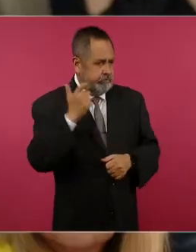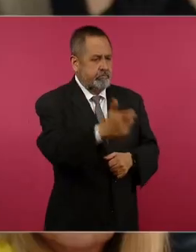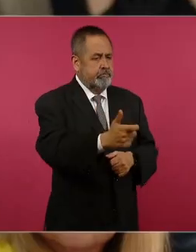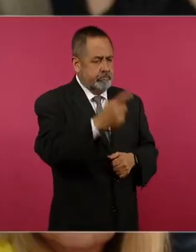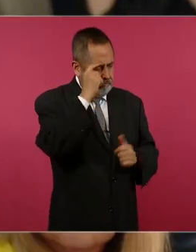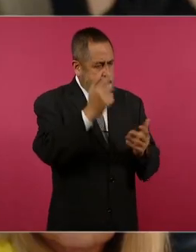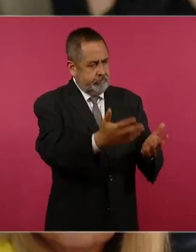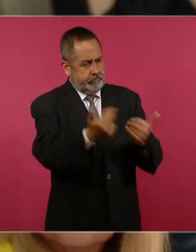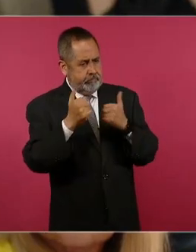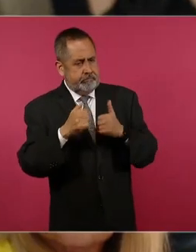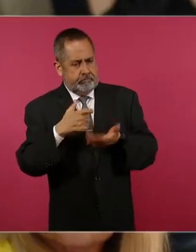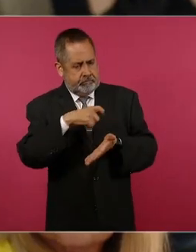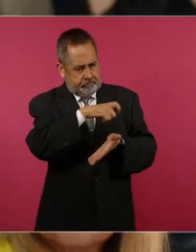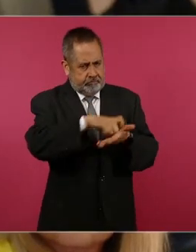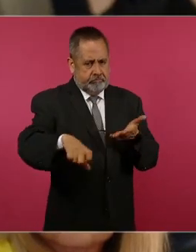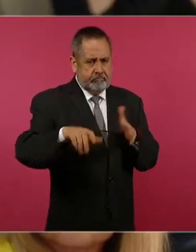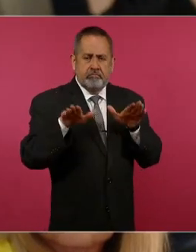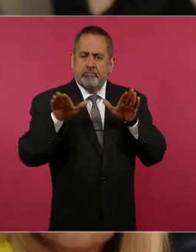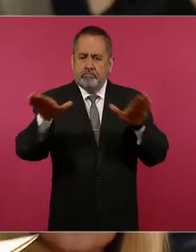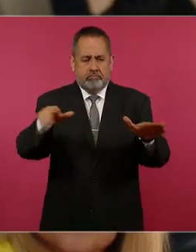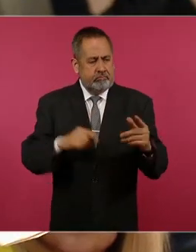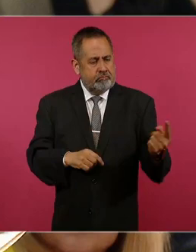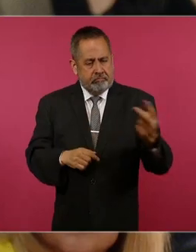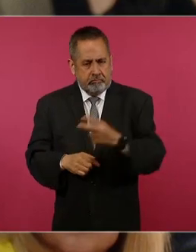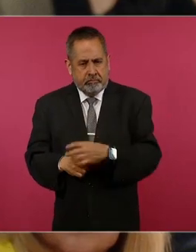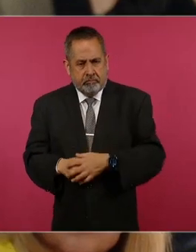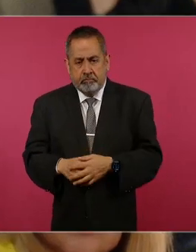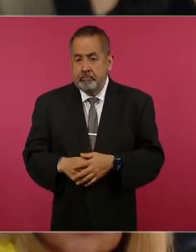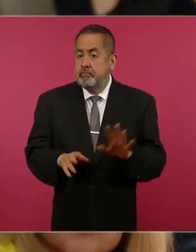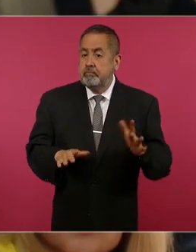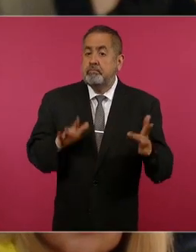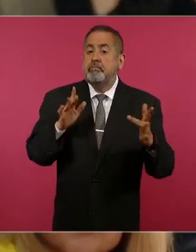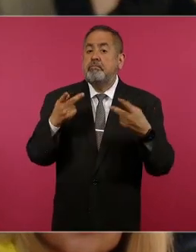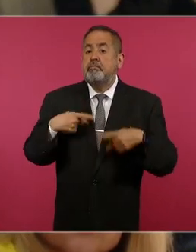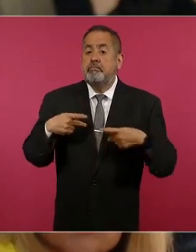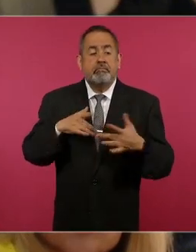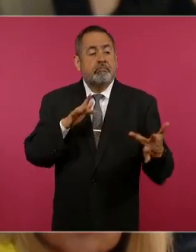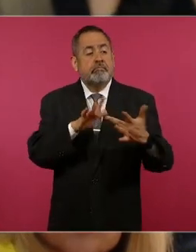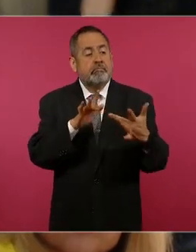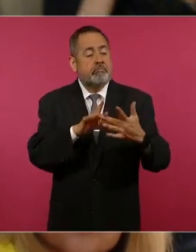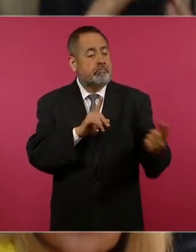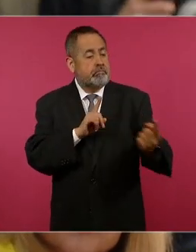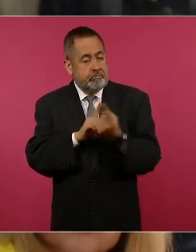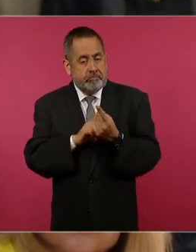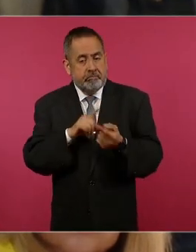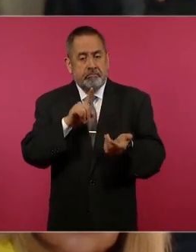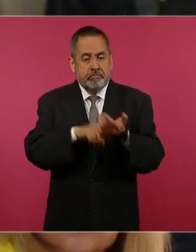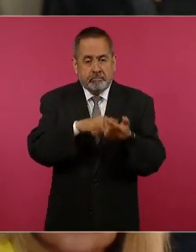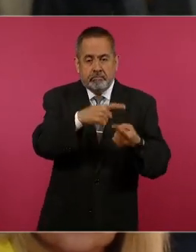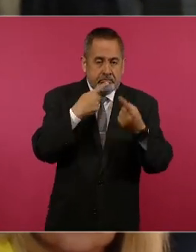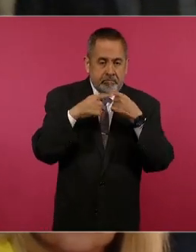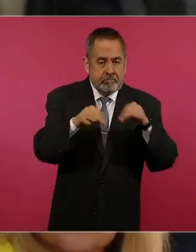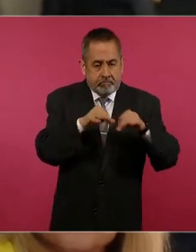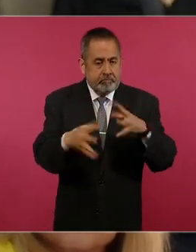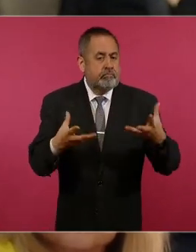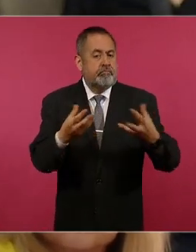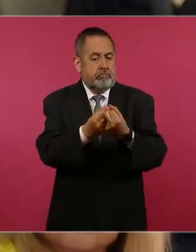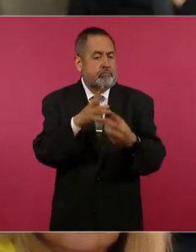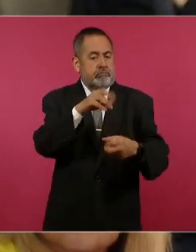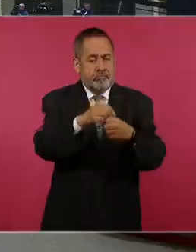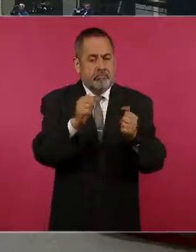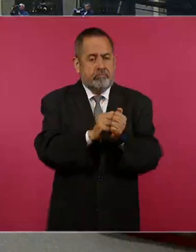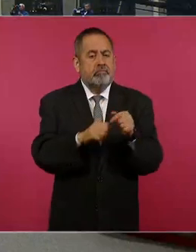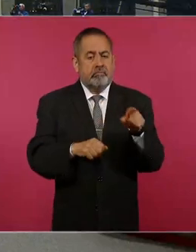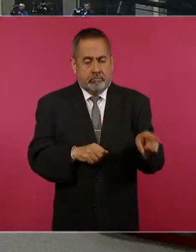conseguir los aviones. Entonces, hay una persona que nos ha contactado, que estuvo colaborando, trabajando dentro